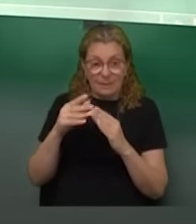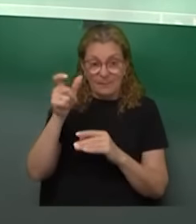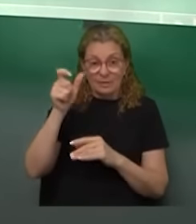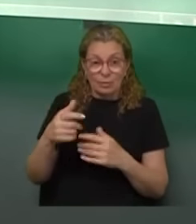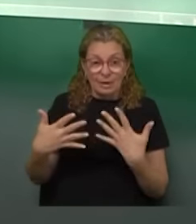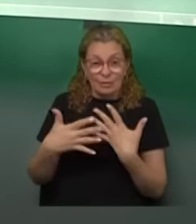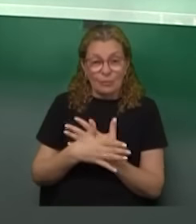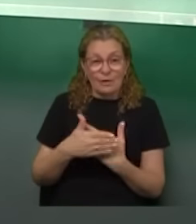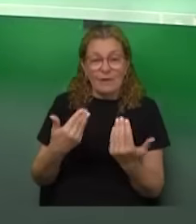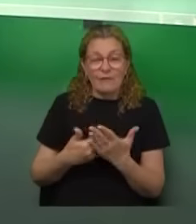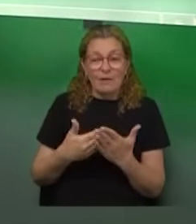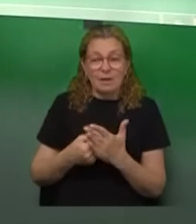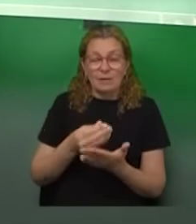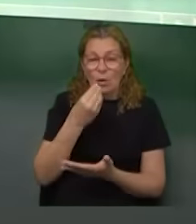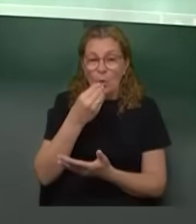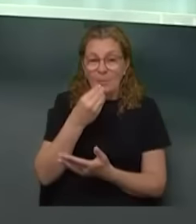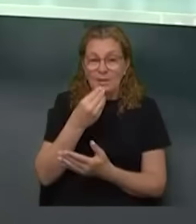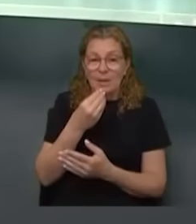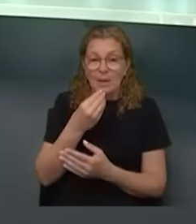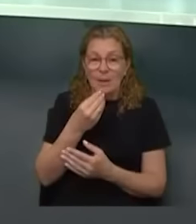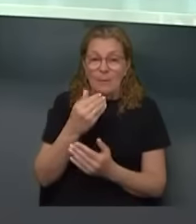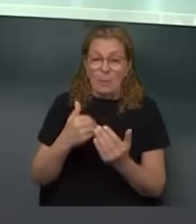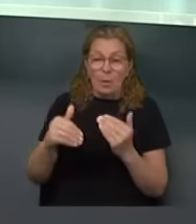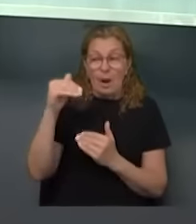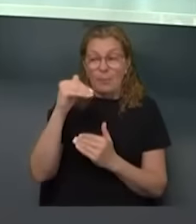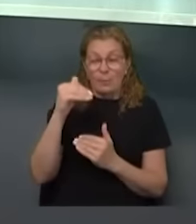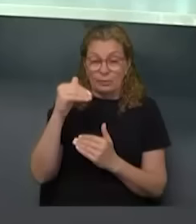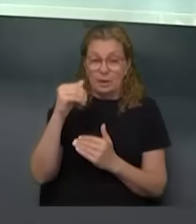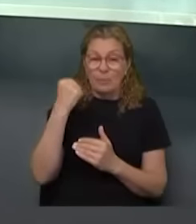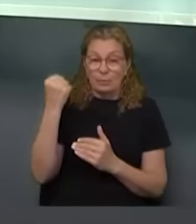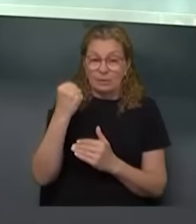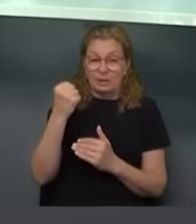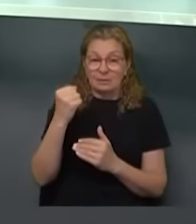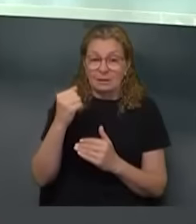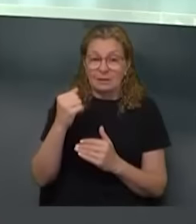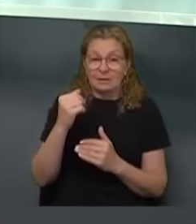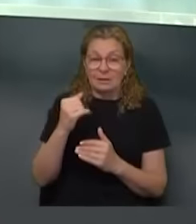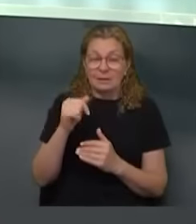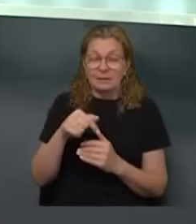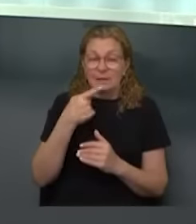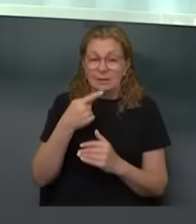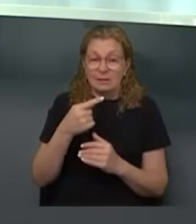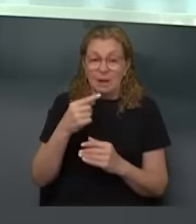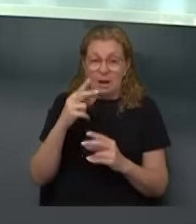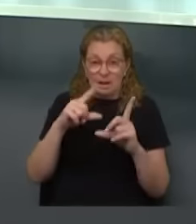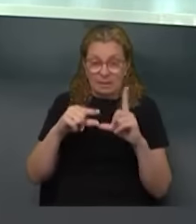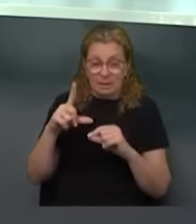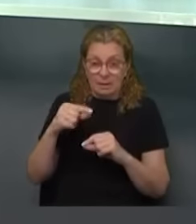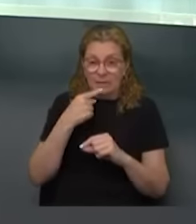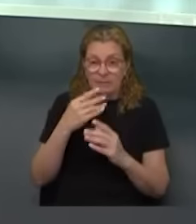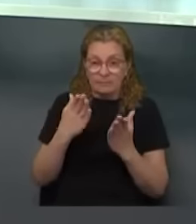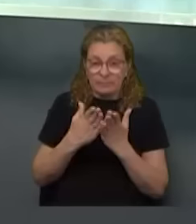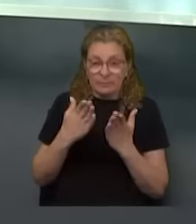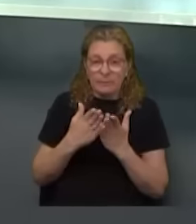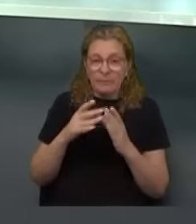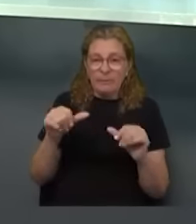sufriendo inseguridad alimentaria moderada o grave según el informe Nacional de prevalencia de inseguridad alimentaria el estudio que